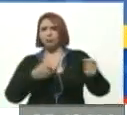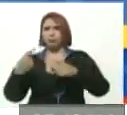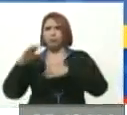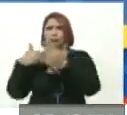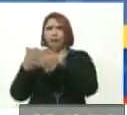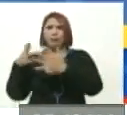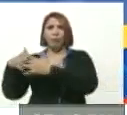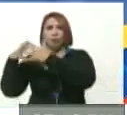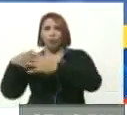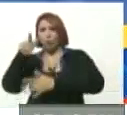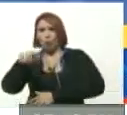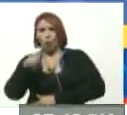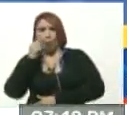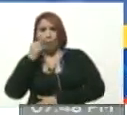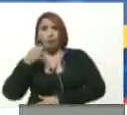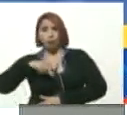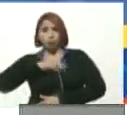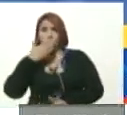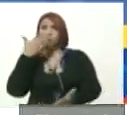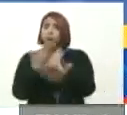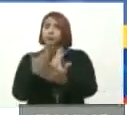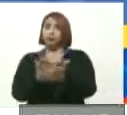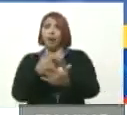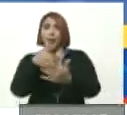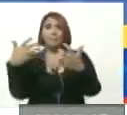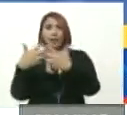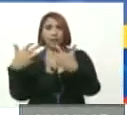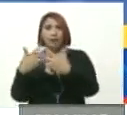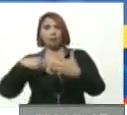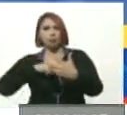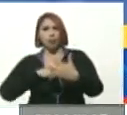batalla, como hemos llevado tantas batallas